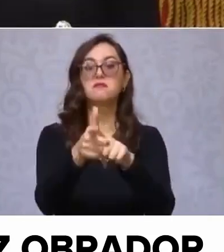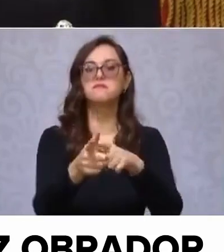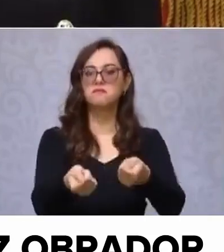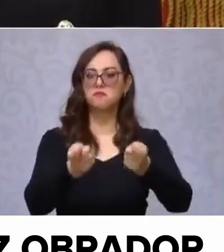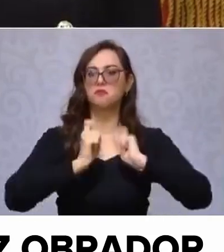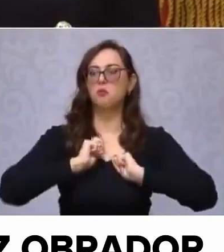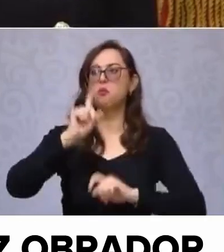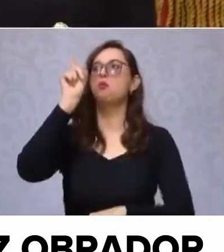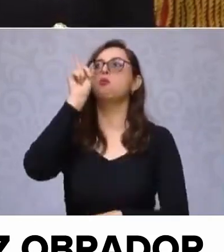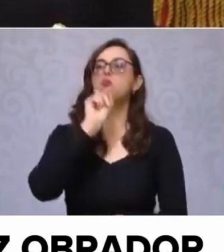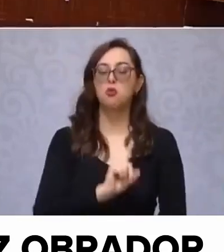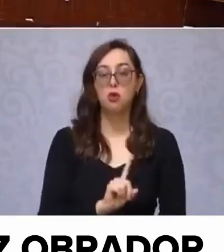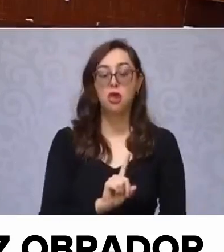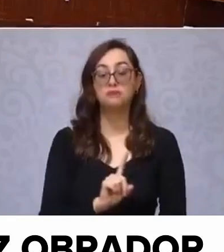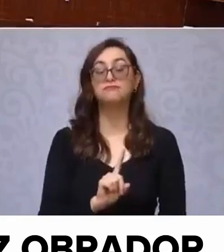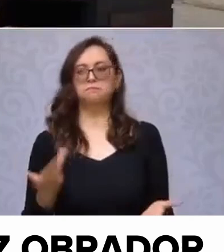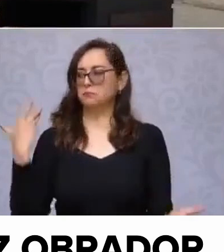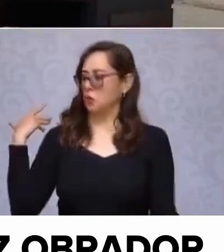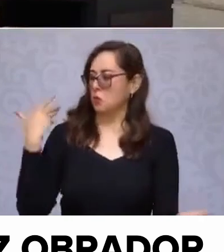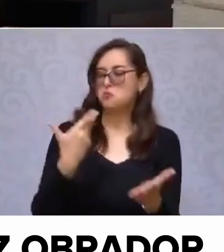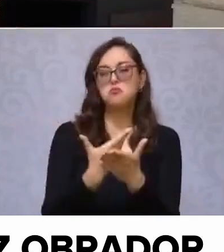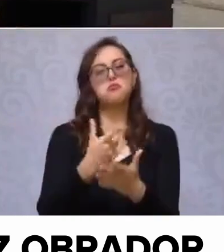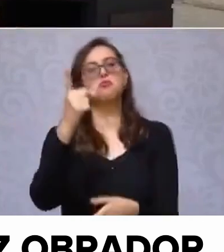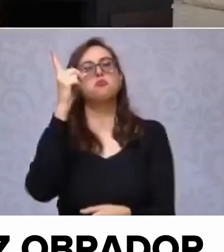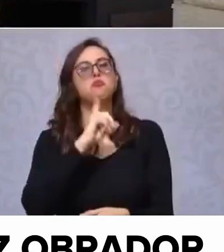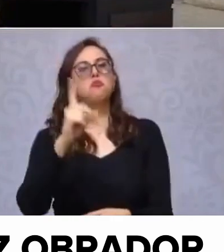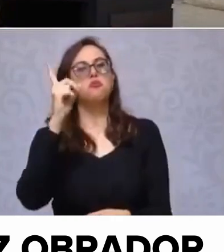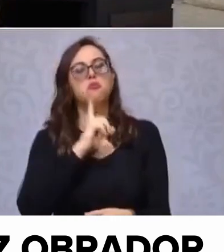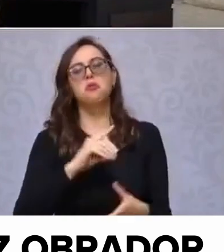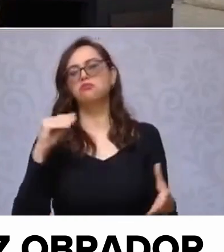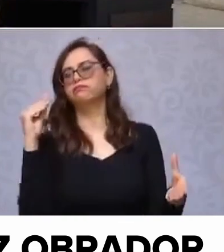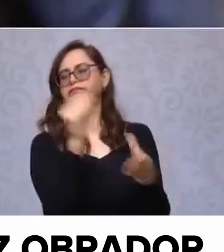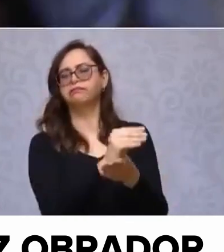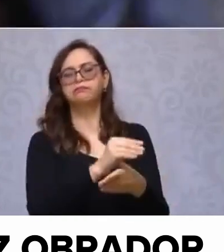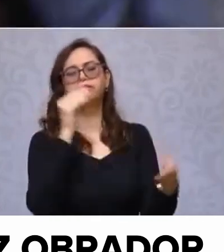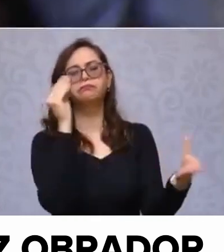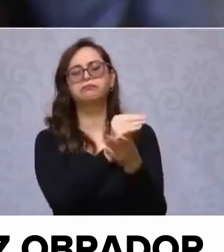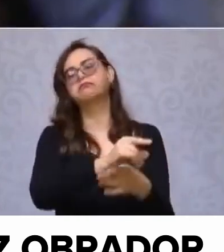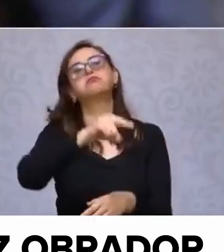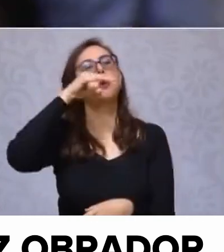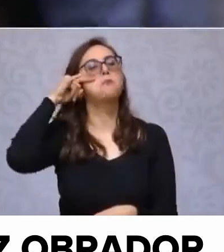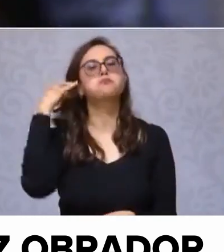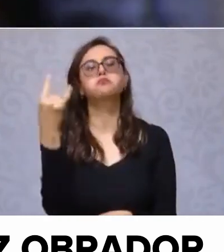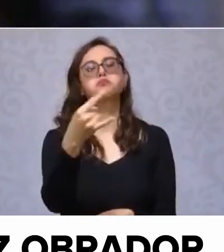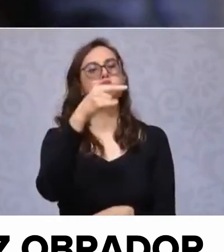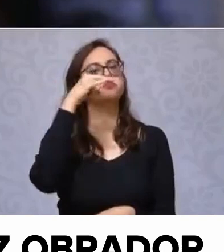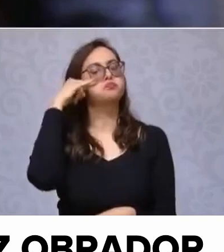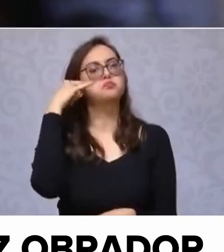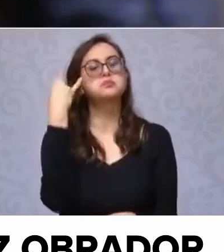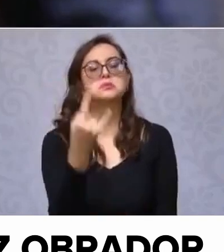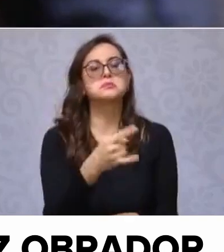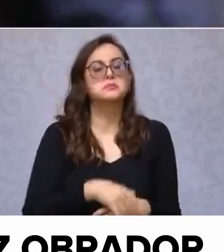bien de México continuará con el humanismo mexicano, con la frase, por el bien de todos, primero los pobres. Aseguró que durante su mandato